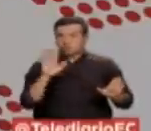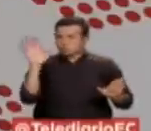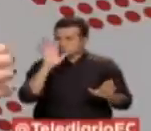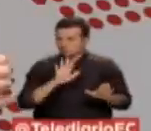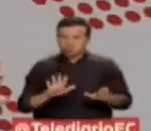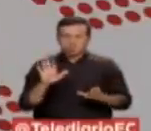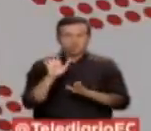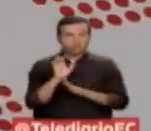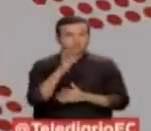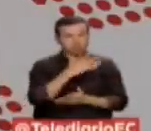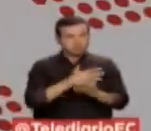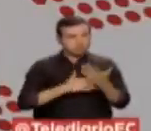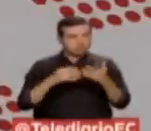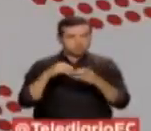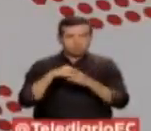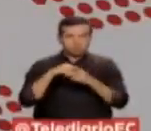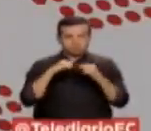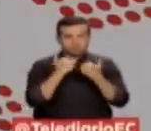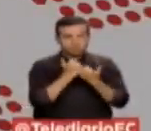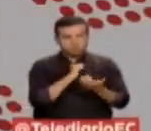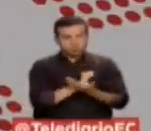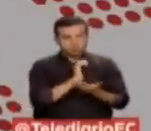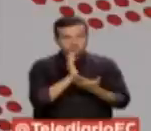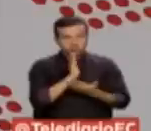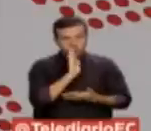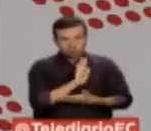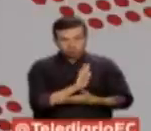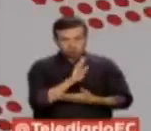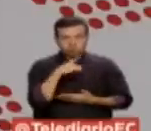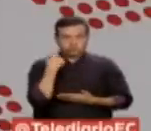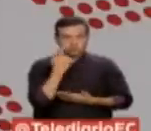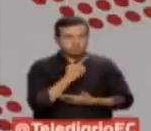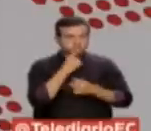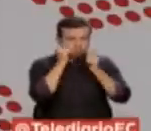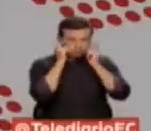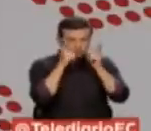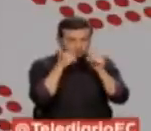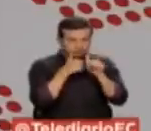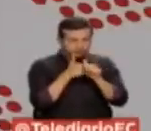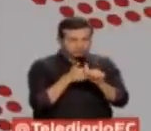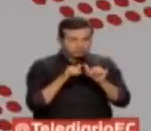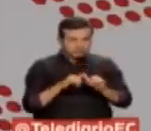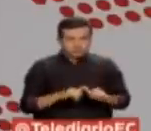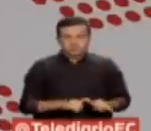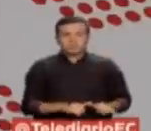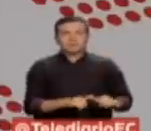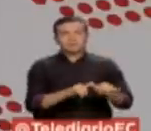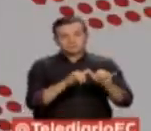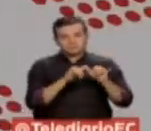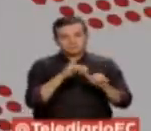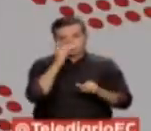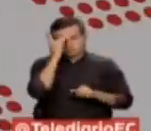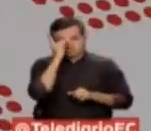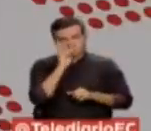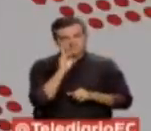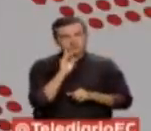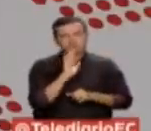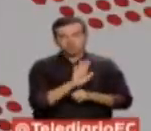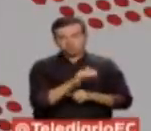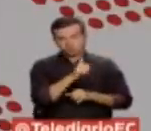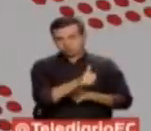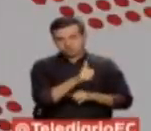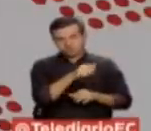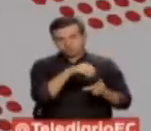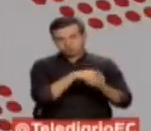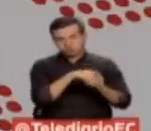país y en los temas internos del legislativo Pues nosotros estamos atentos lo seguimos de cerca pero eh Hay decisiones que se toman dentro de la